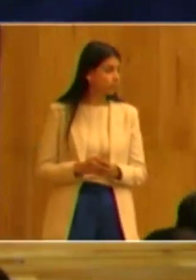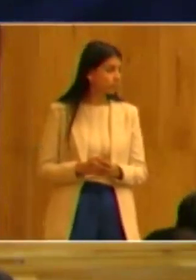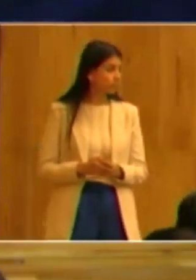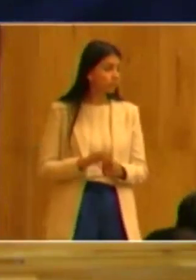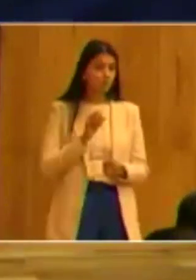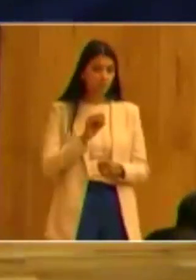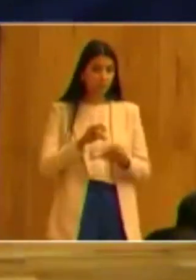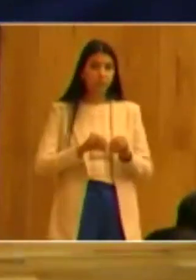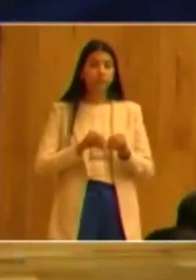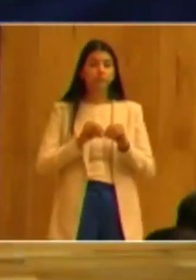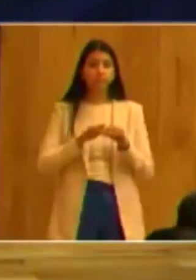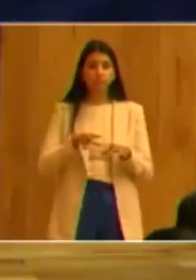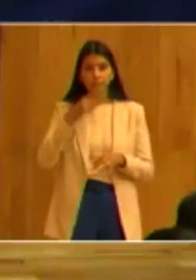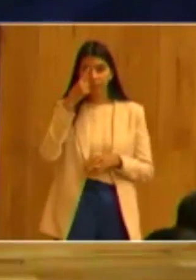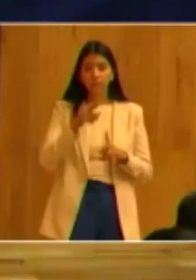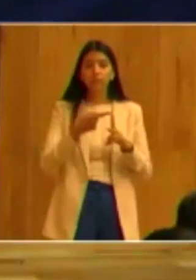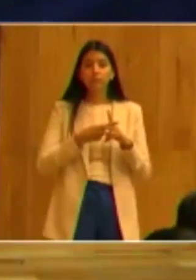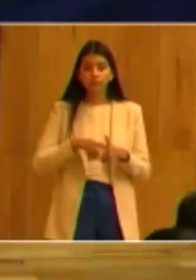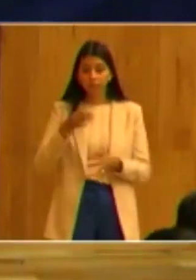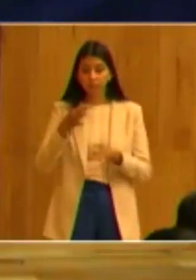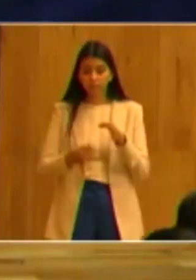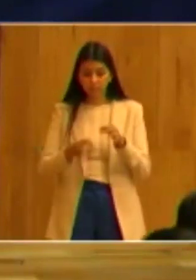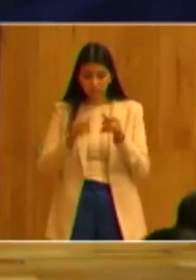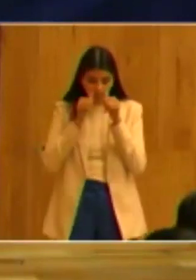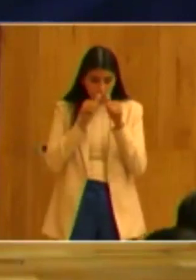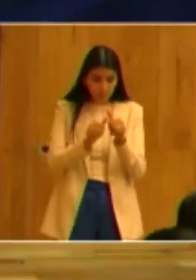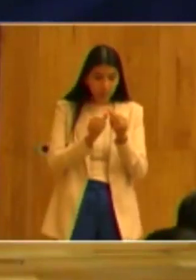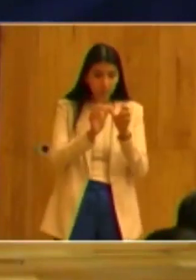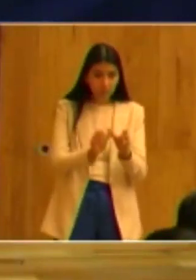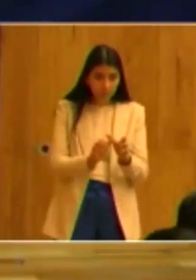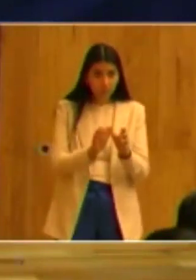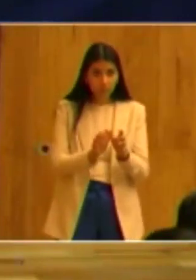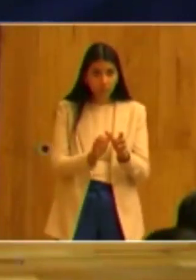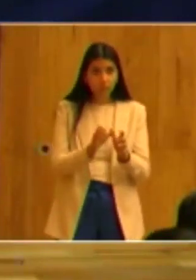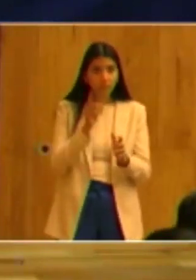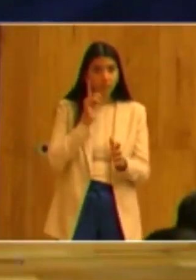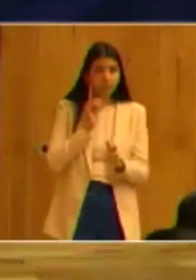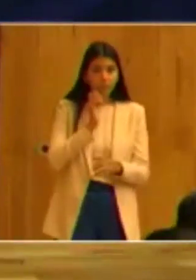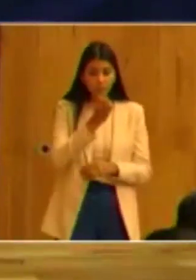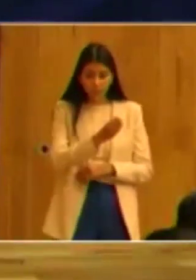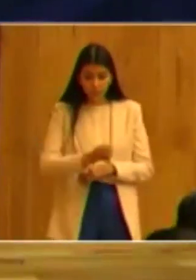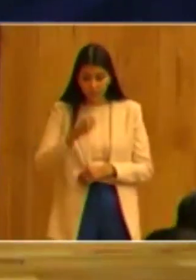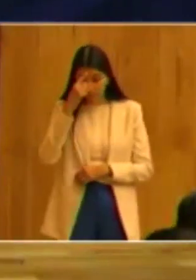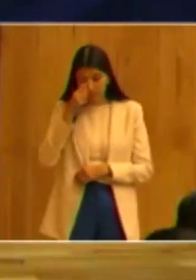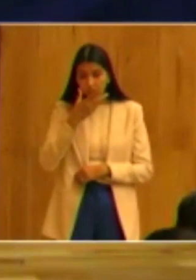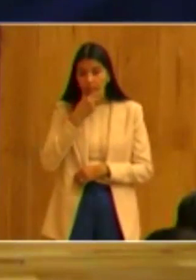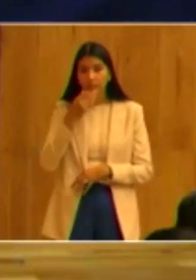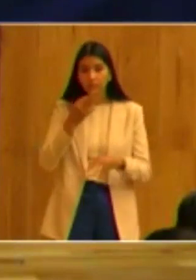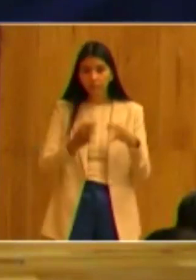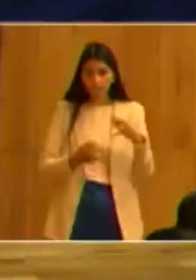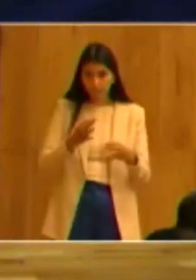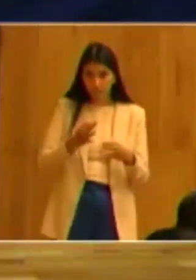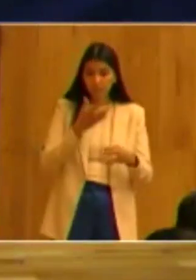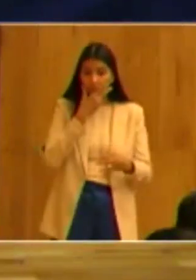Sí, por supuesto. Para empezar, juzgar con perspectiva de género es obligatorio para los jueces y las